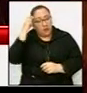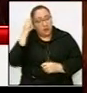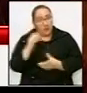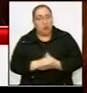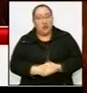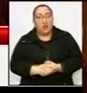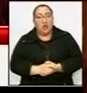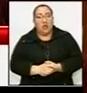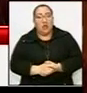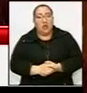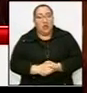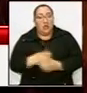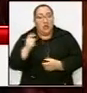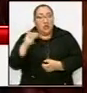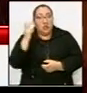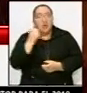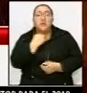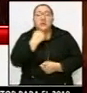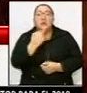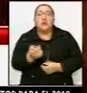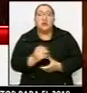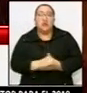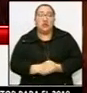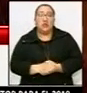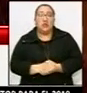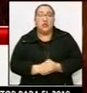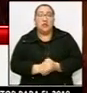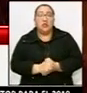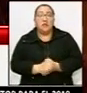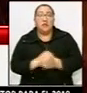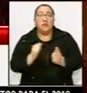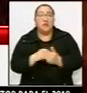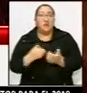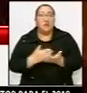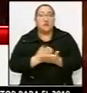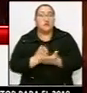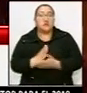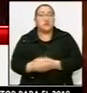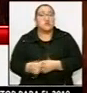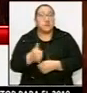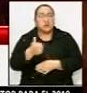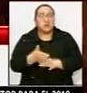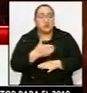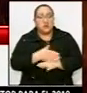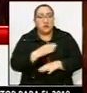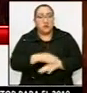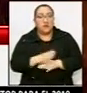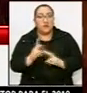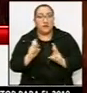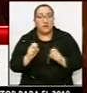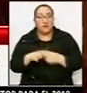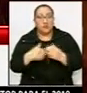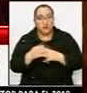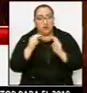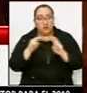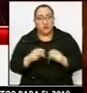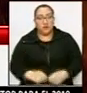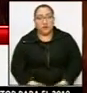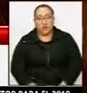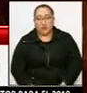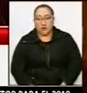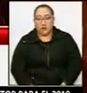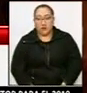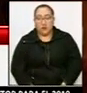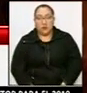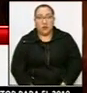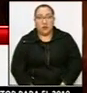y necesitaríamos escuchar de su voz, de su sector, las orientaciones principales discutidas acerca de ellos, porque la coca tiene que ver con su sector. Y hoy